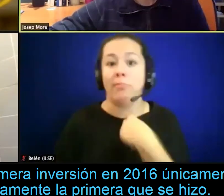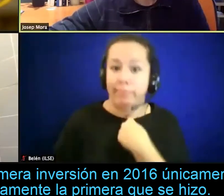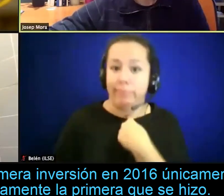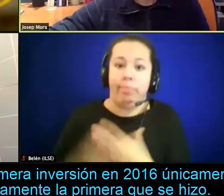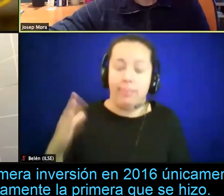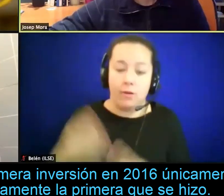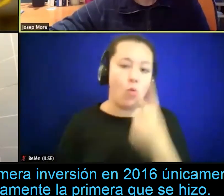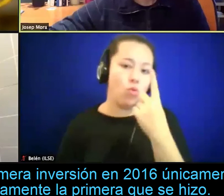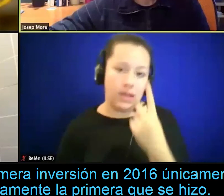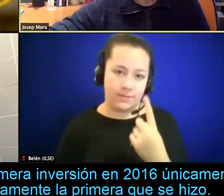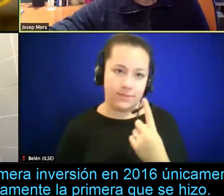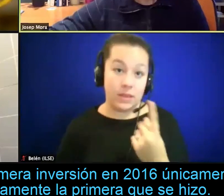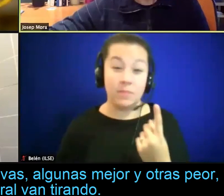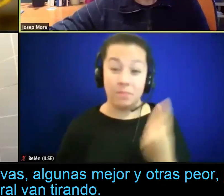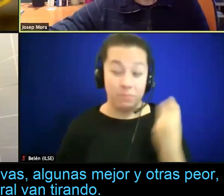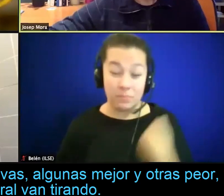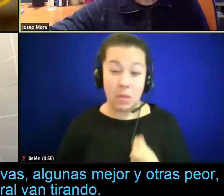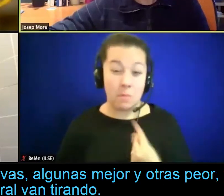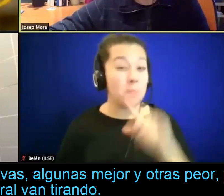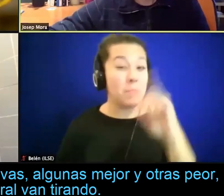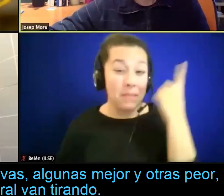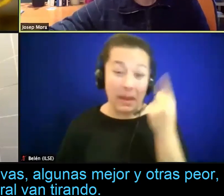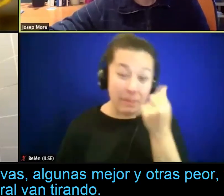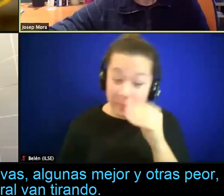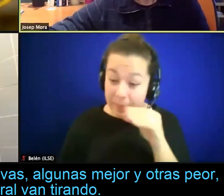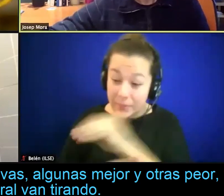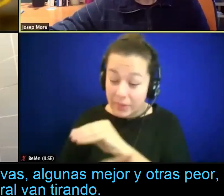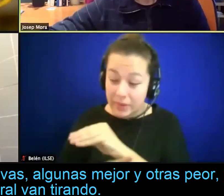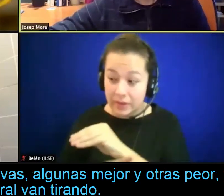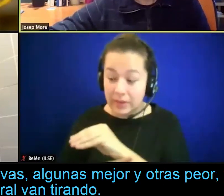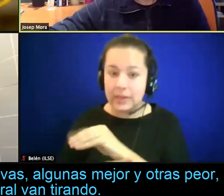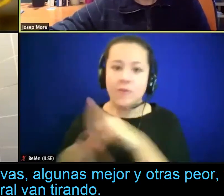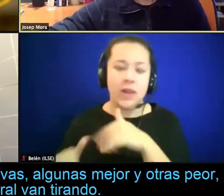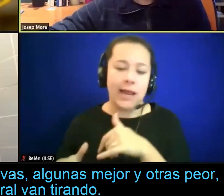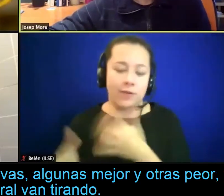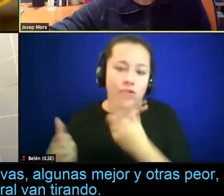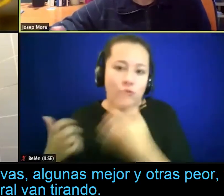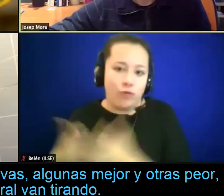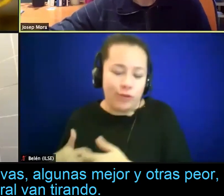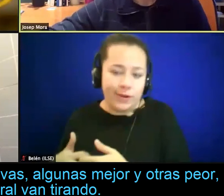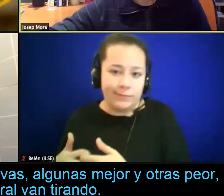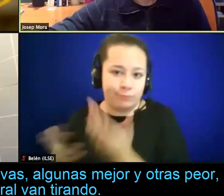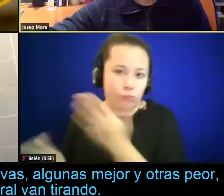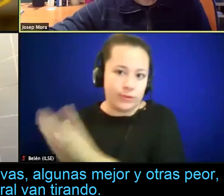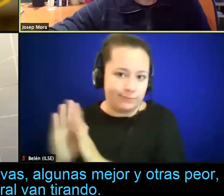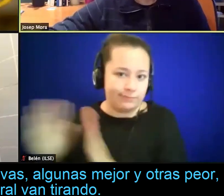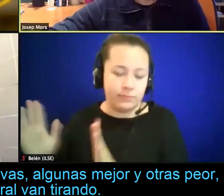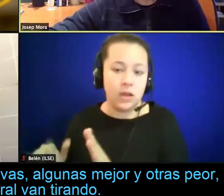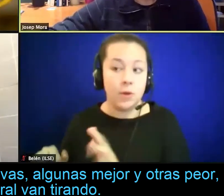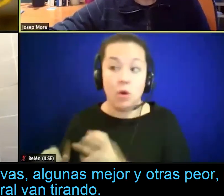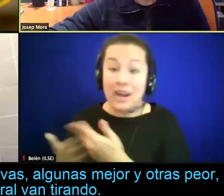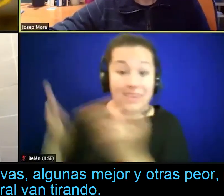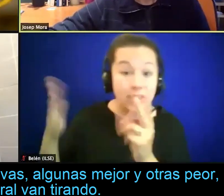inversión que se hizo en ese momento, con el resto las otras 22, ¿no? Siguen vivas, algunas mejores, otras peor, ¿no? Pero